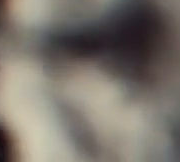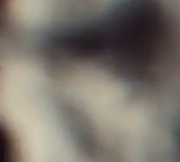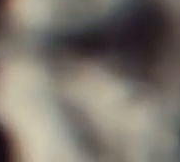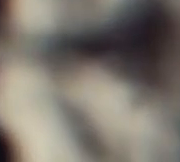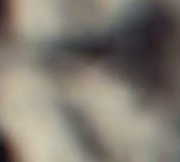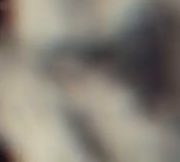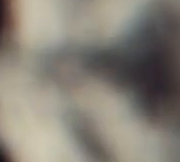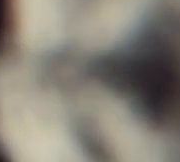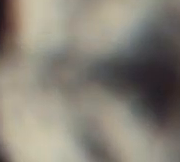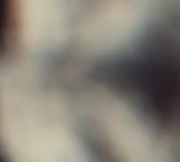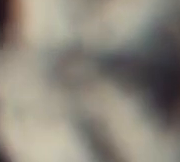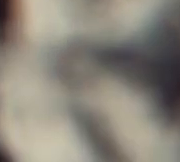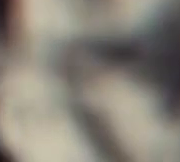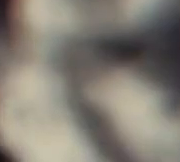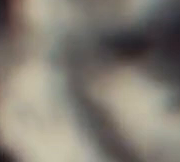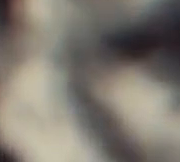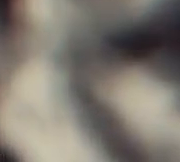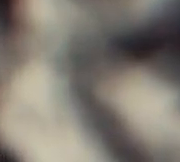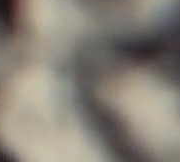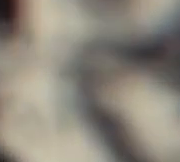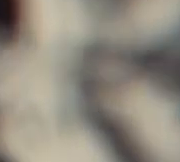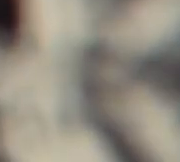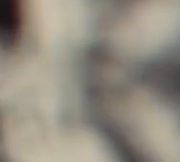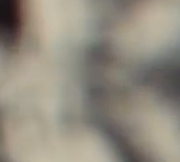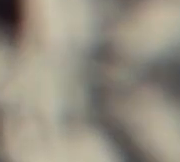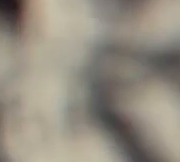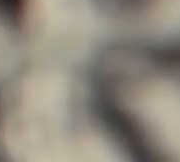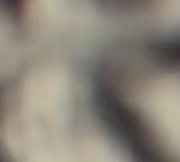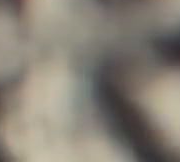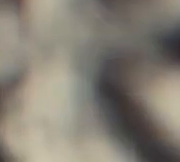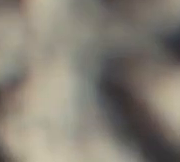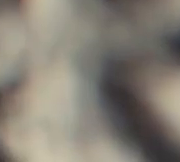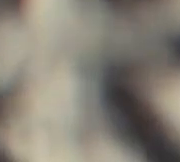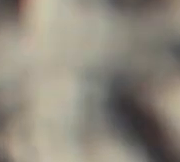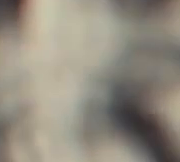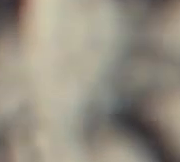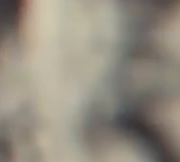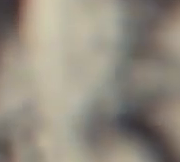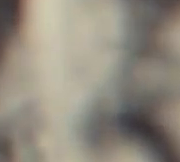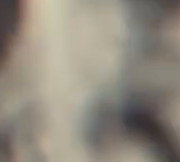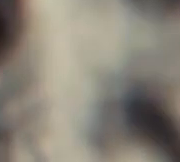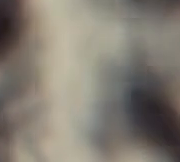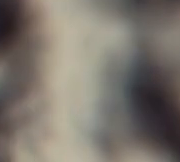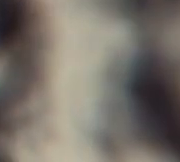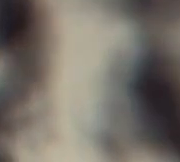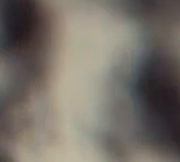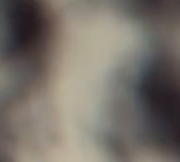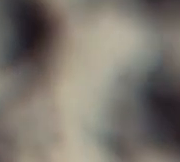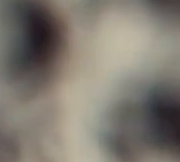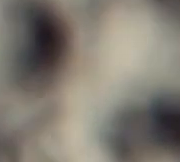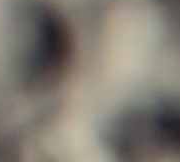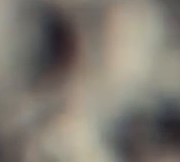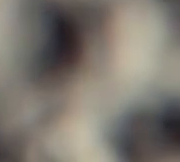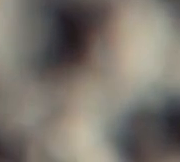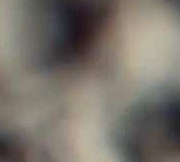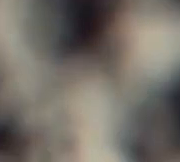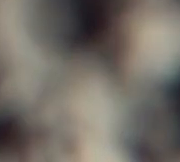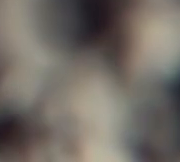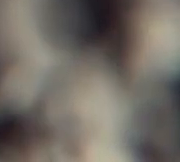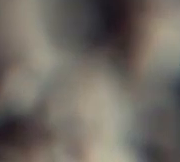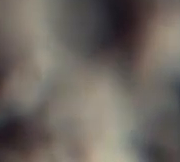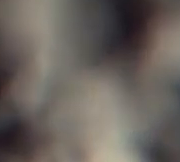La pregunta número 1 nos habla sobre si tenemos actualmente una campaña activa de vacunación contra COVID para